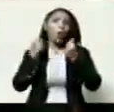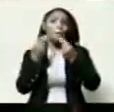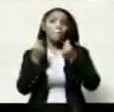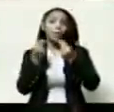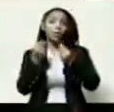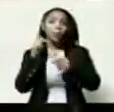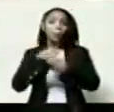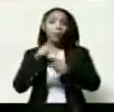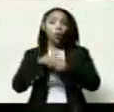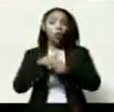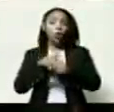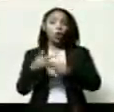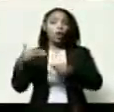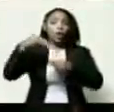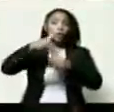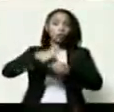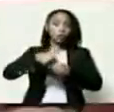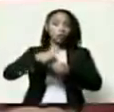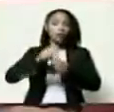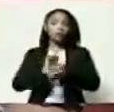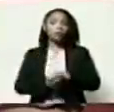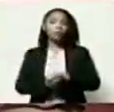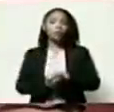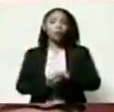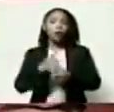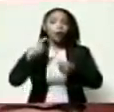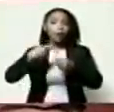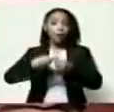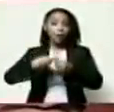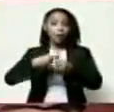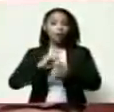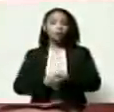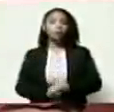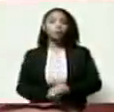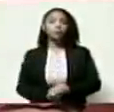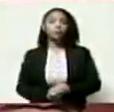de la gasolina, del gas,